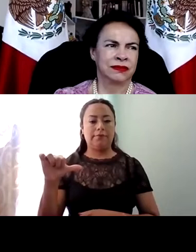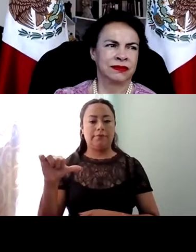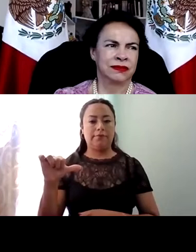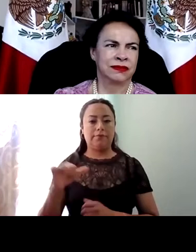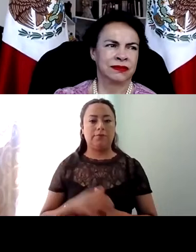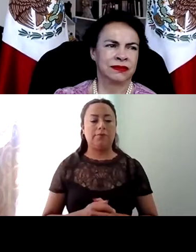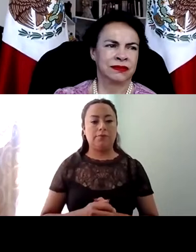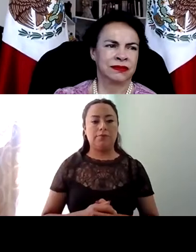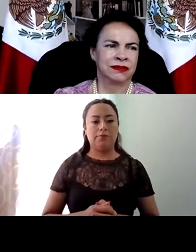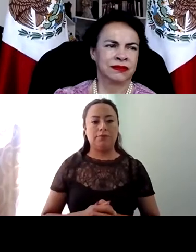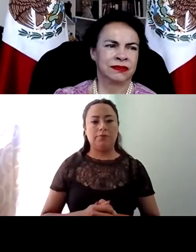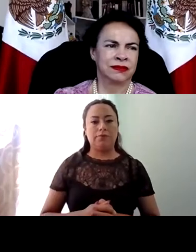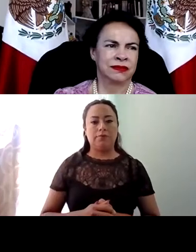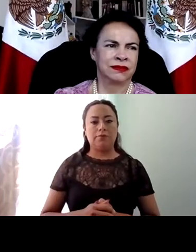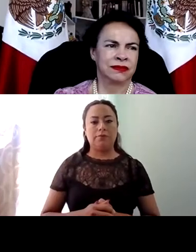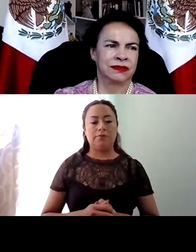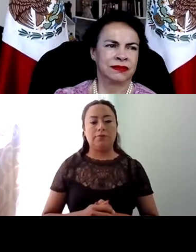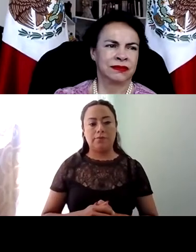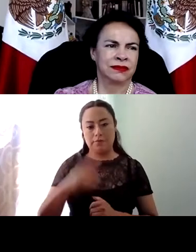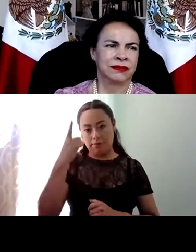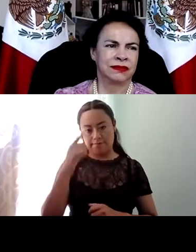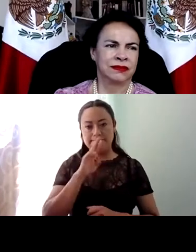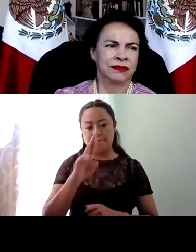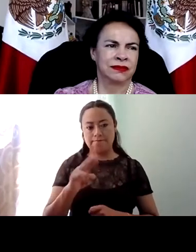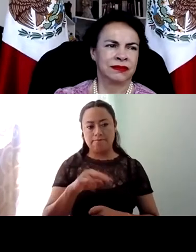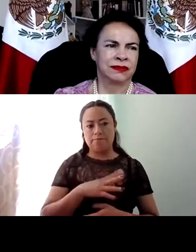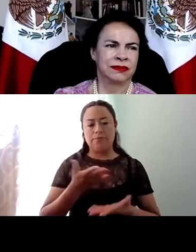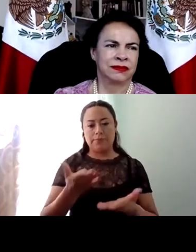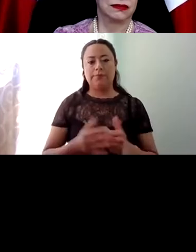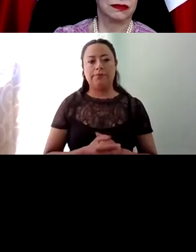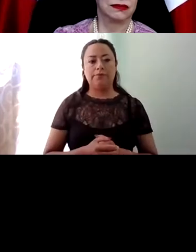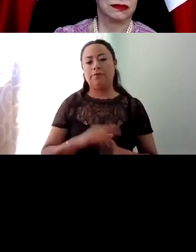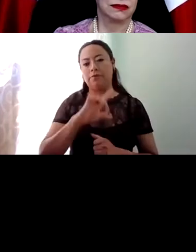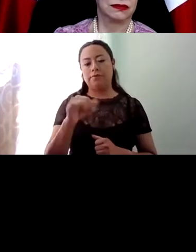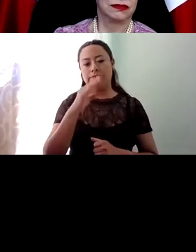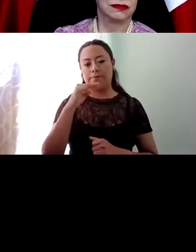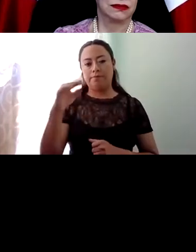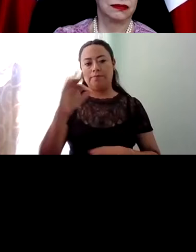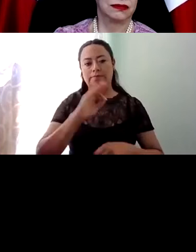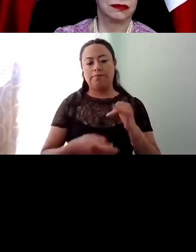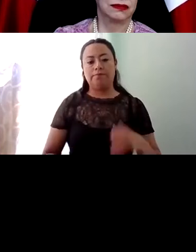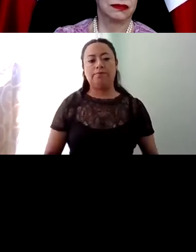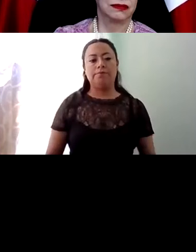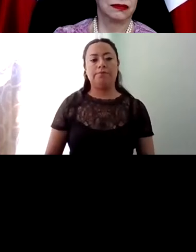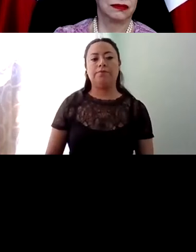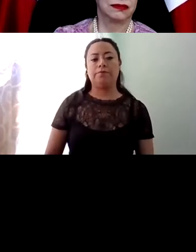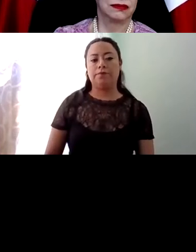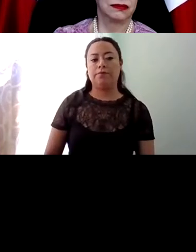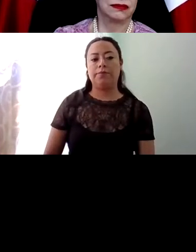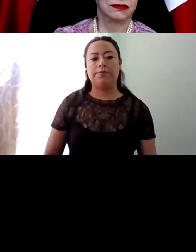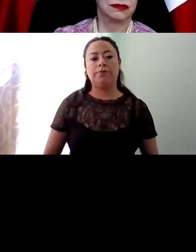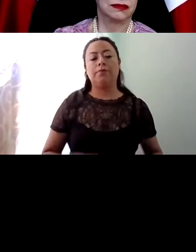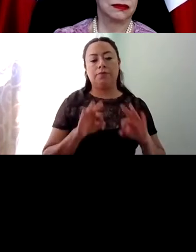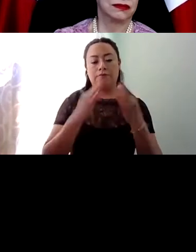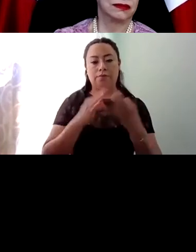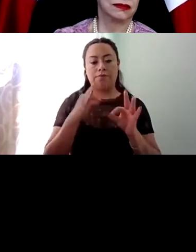contestar las preguntas realizadas por las legisladoras y emitir un mensaje final. Sabemos que el tiempo del formato es muy